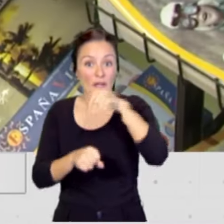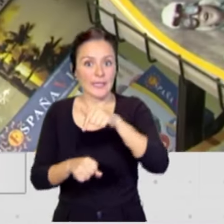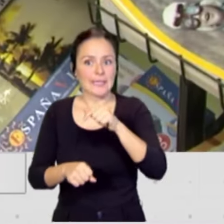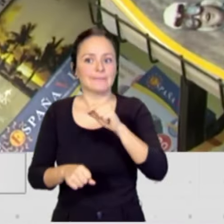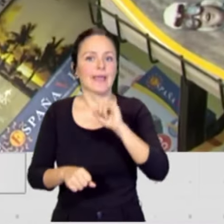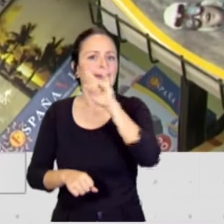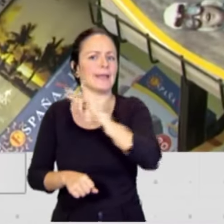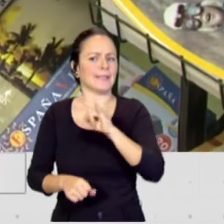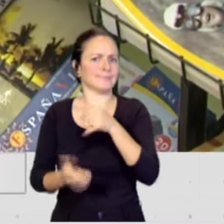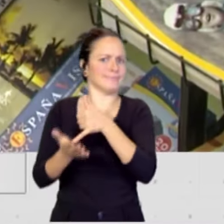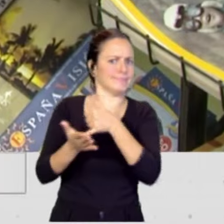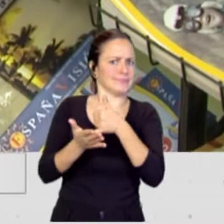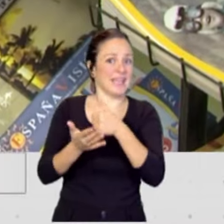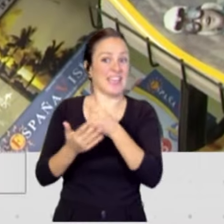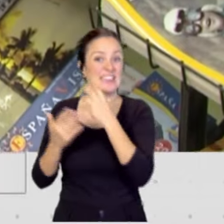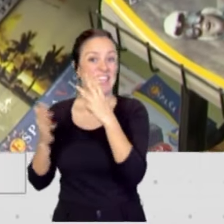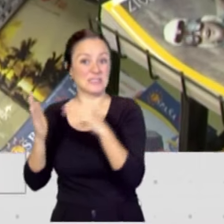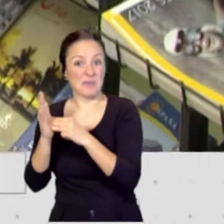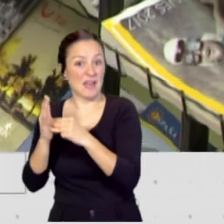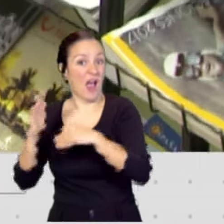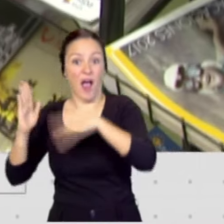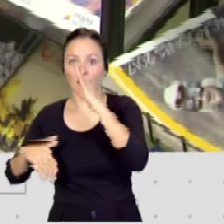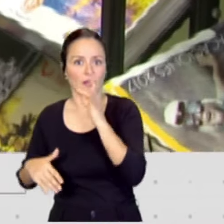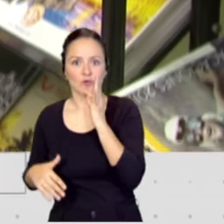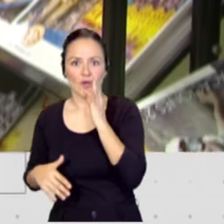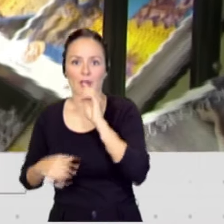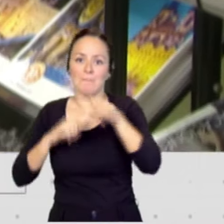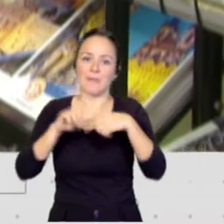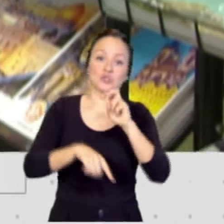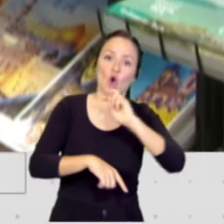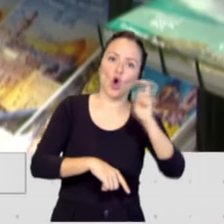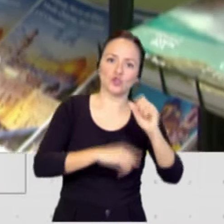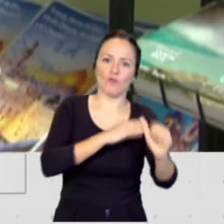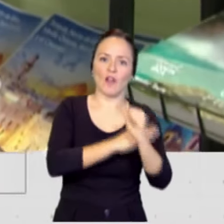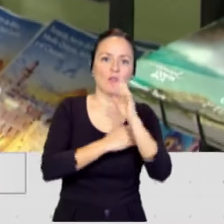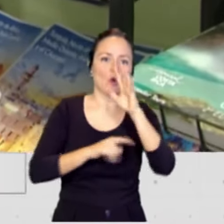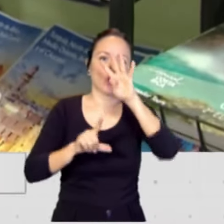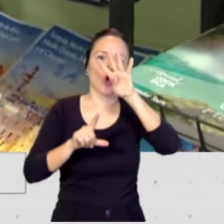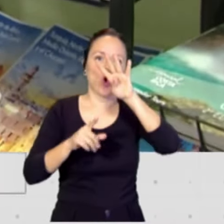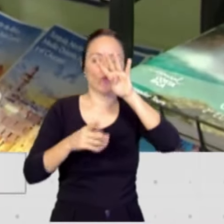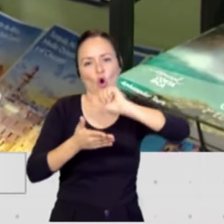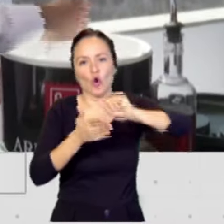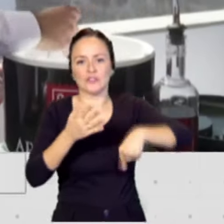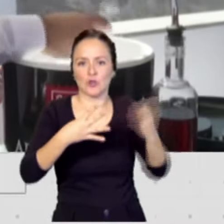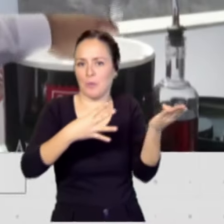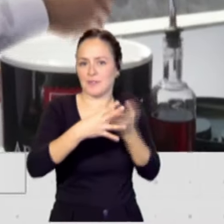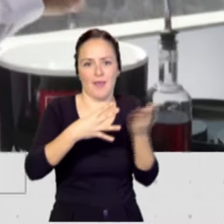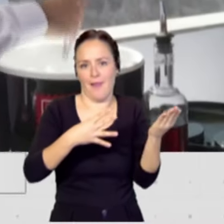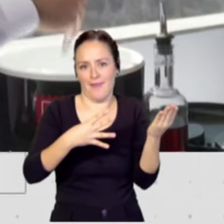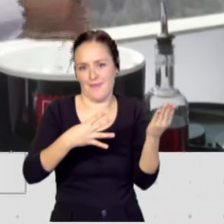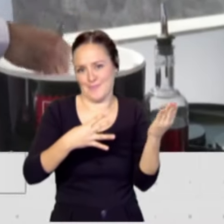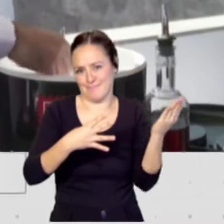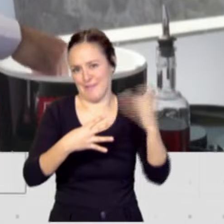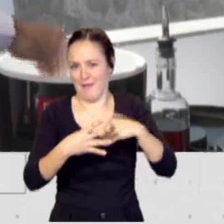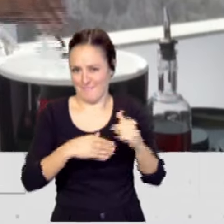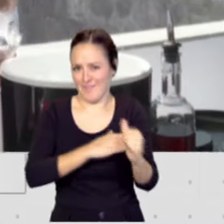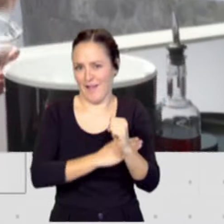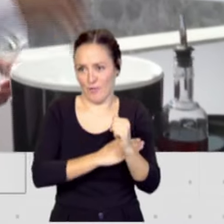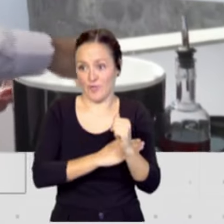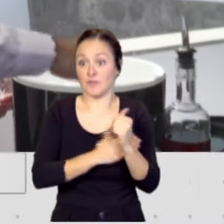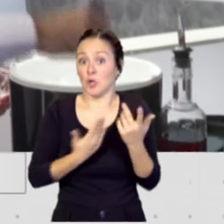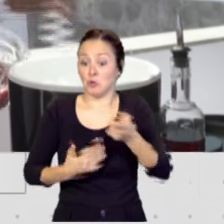están Sin dar de alta y 10000 por un fraude en la contratación a tiempo parcial habitualmente Antonio este tipo de visitas las